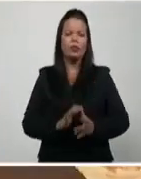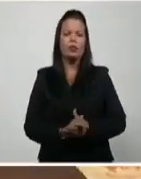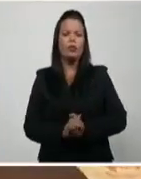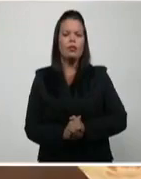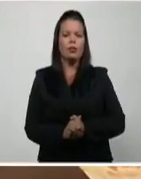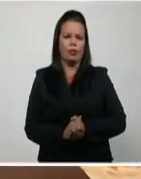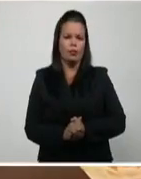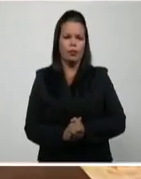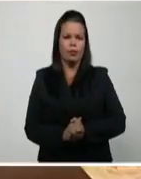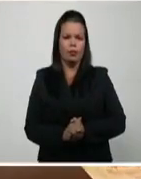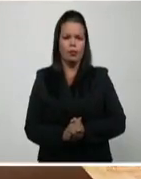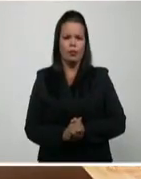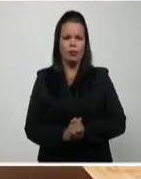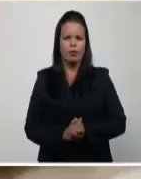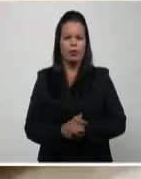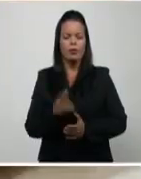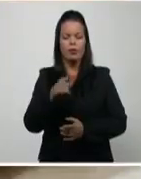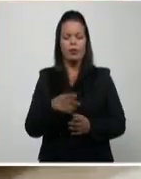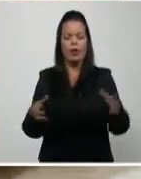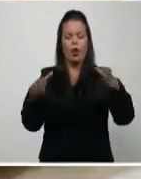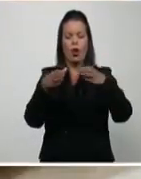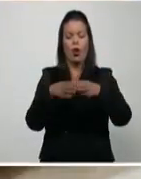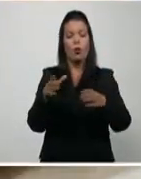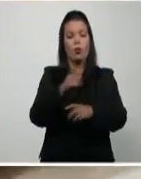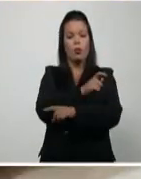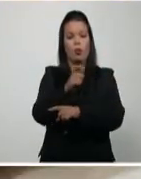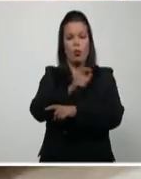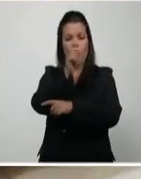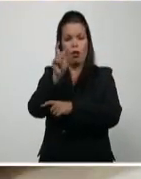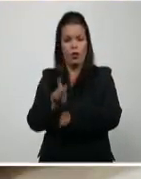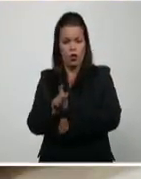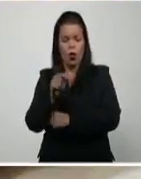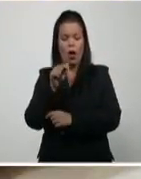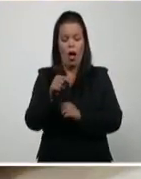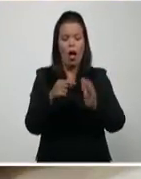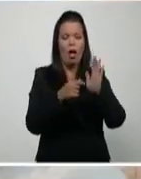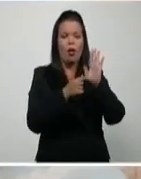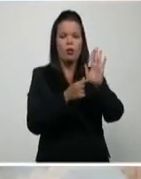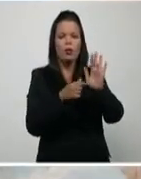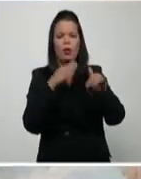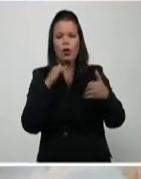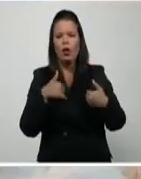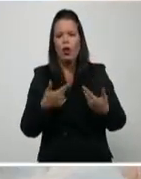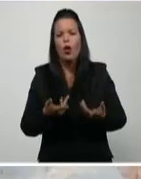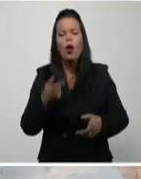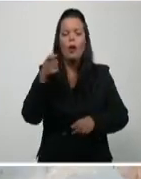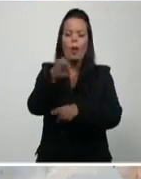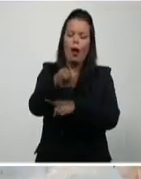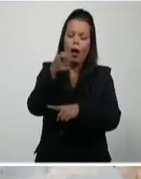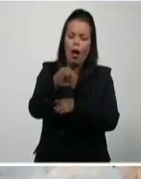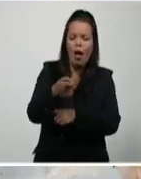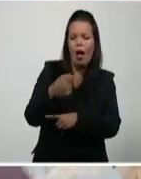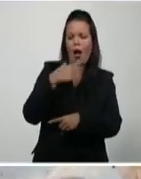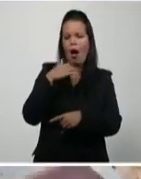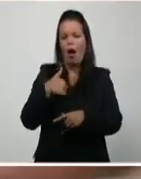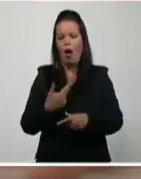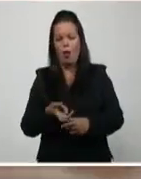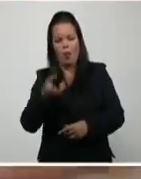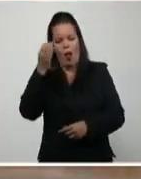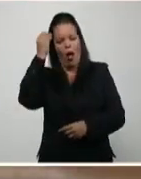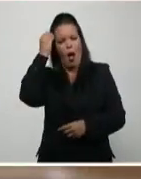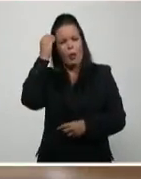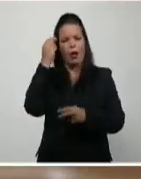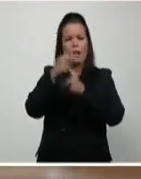Un prestigioso claustro profesoral se encarga de ilustrar a los educandos en los rudimentos de este hacer que deviene pilar para la preservación